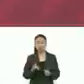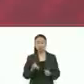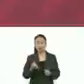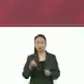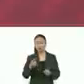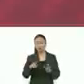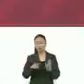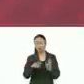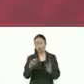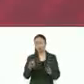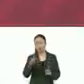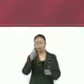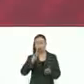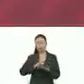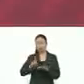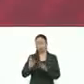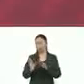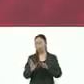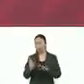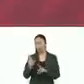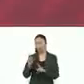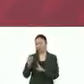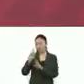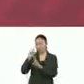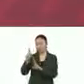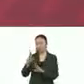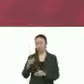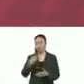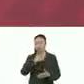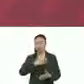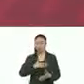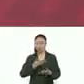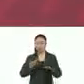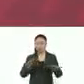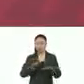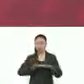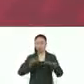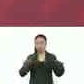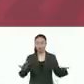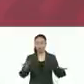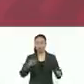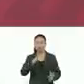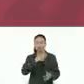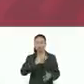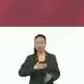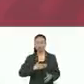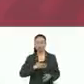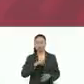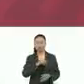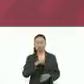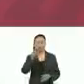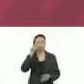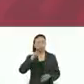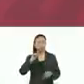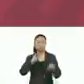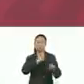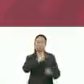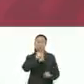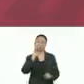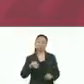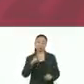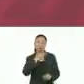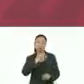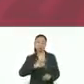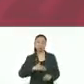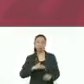trata de igualdad. Justicia por las que ya no están aquí. Justicia por nuestras niñas que merecen